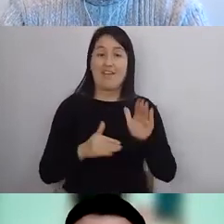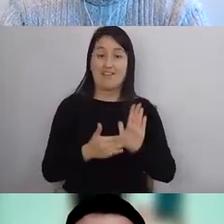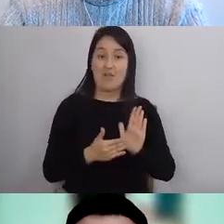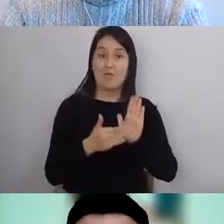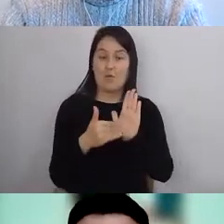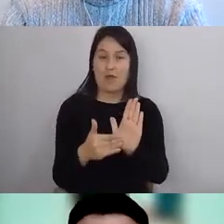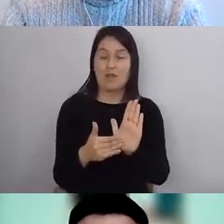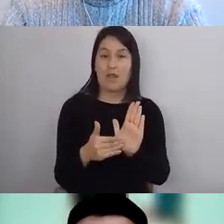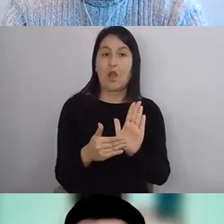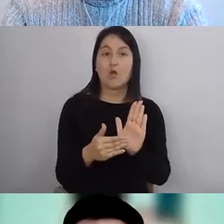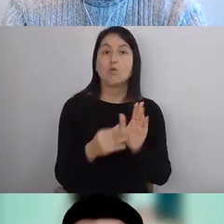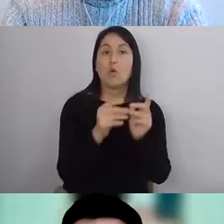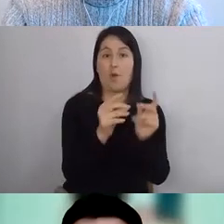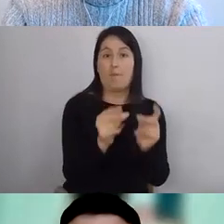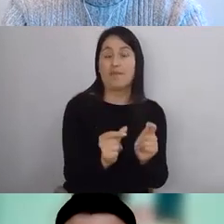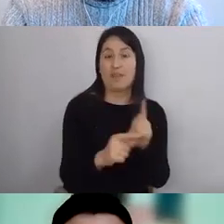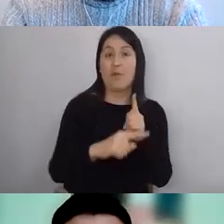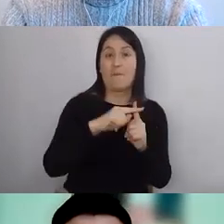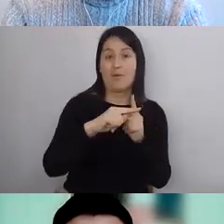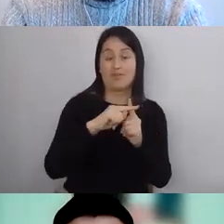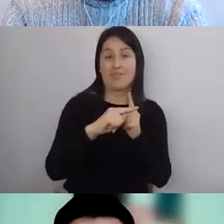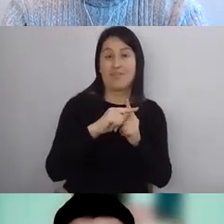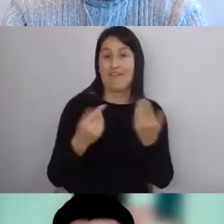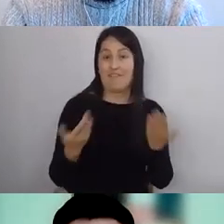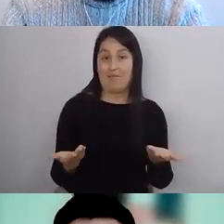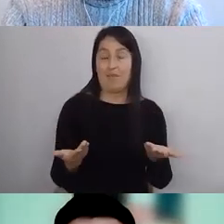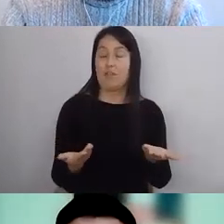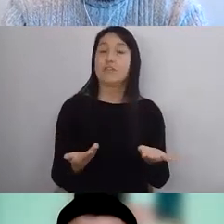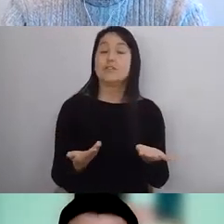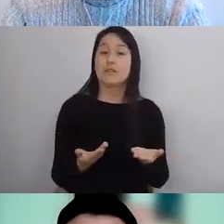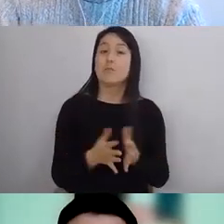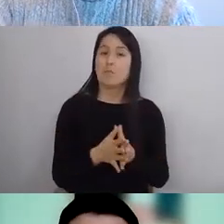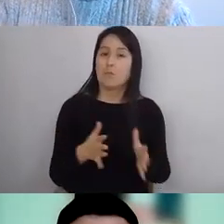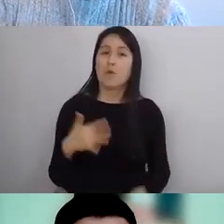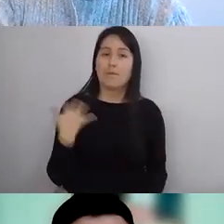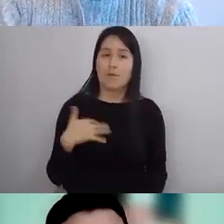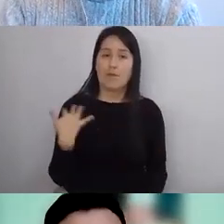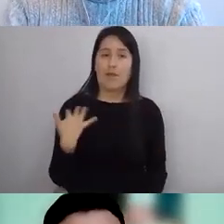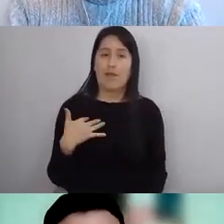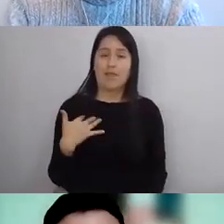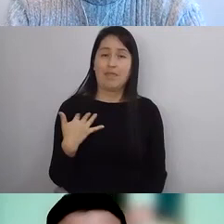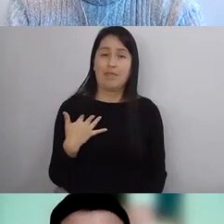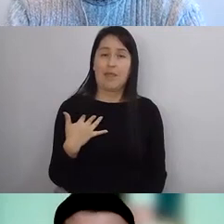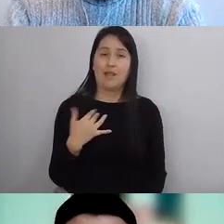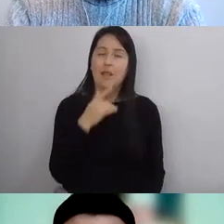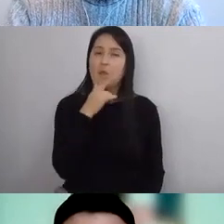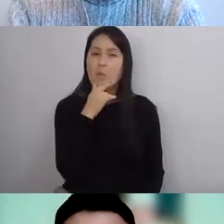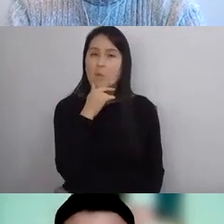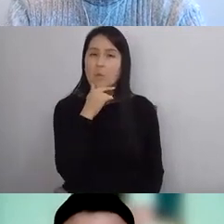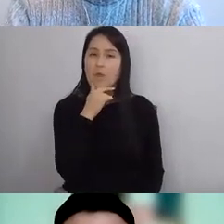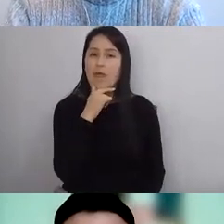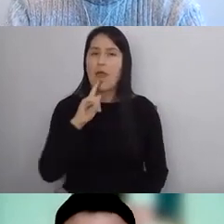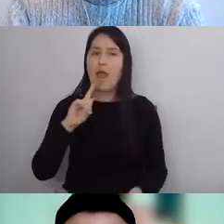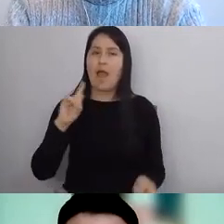nuestras competencias. Entonces, yo creo que es importante muchas veces también cuestionarnos lo contrario, lo que